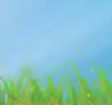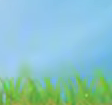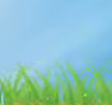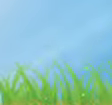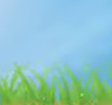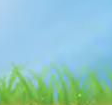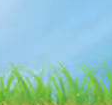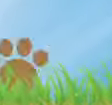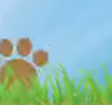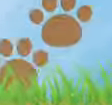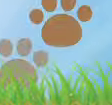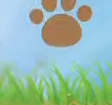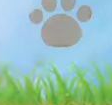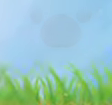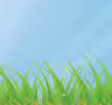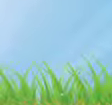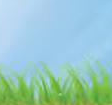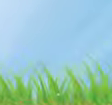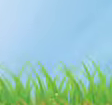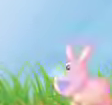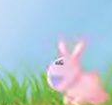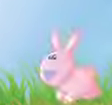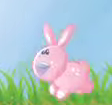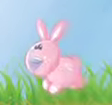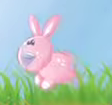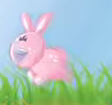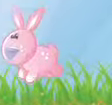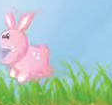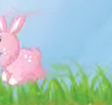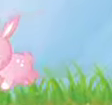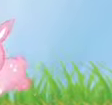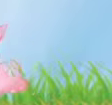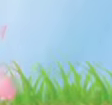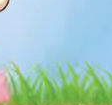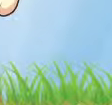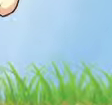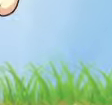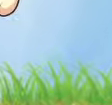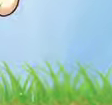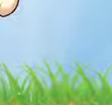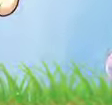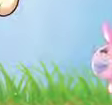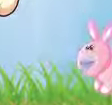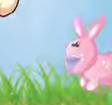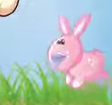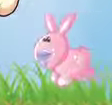en casa. Me refiero, por supuesto, a tus mascotas.